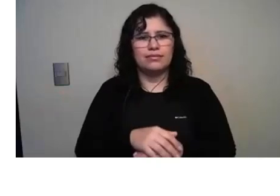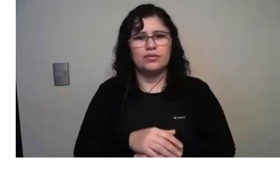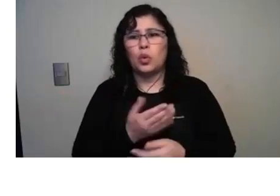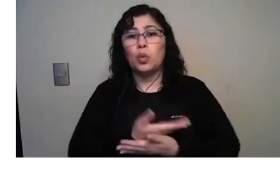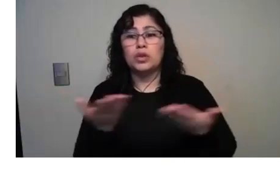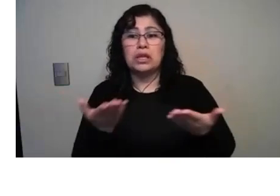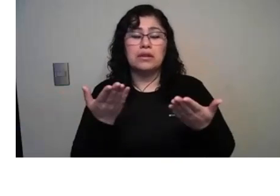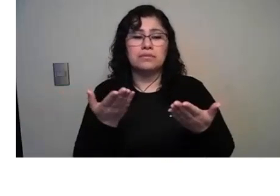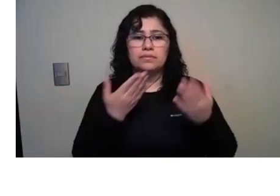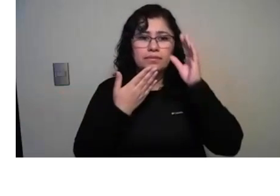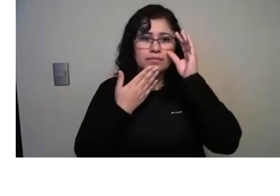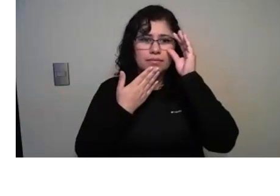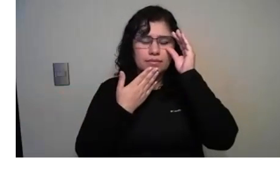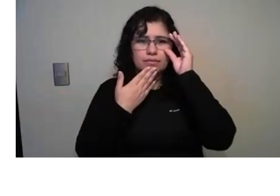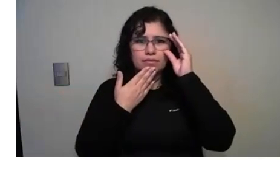puedan, eh,